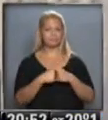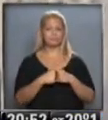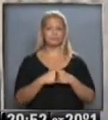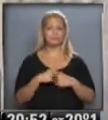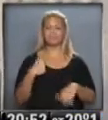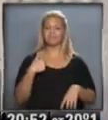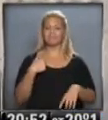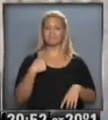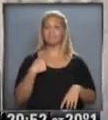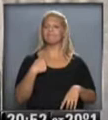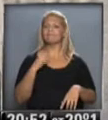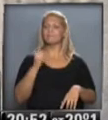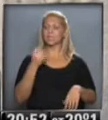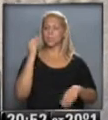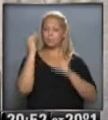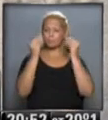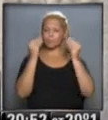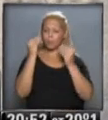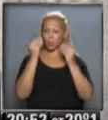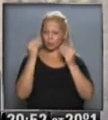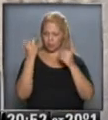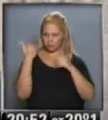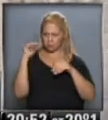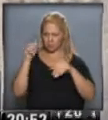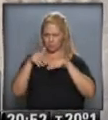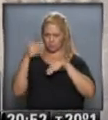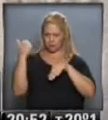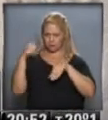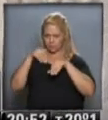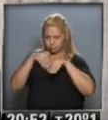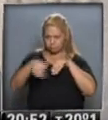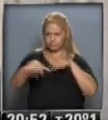que me preocupé de lo que es el martes para adelante, exclusivamente